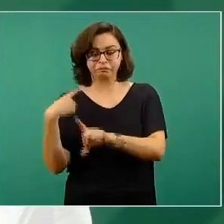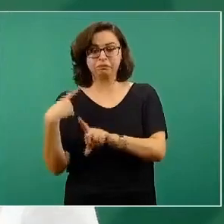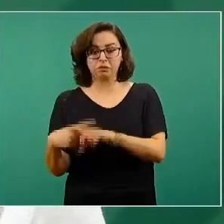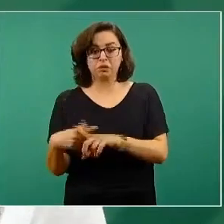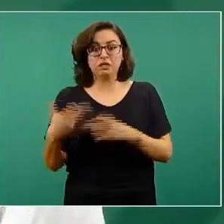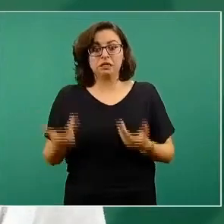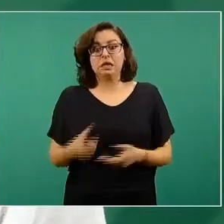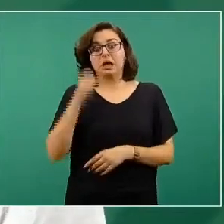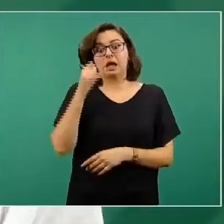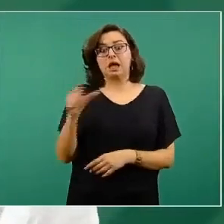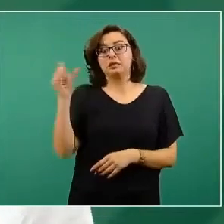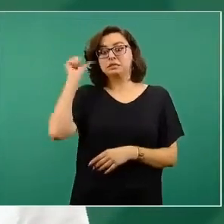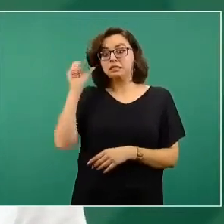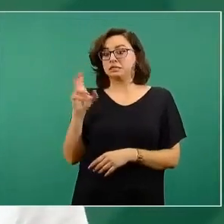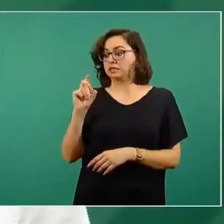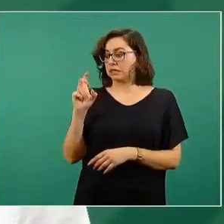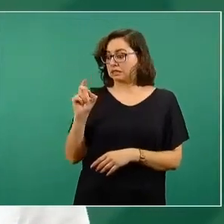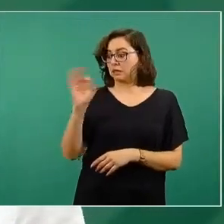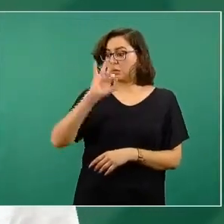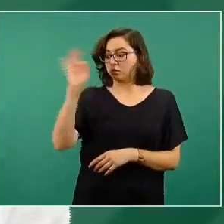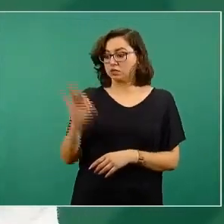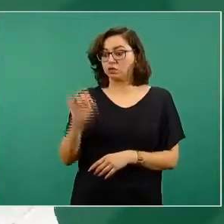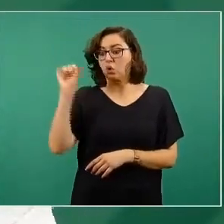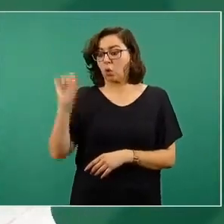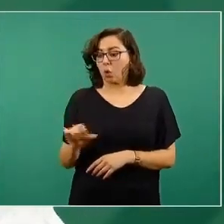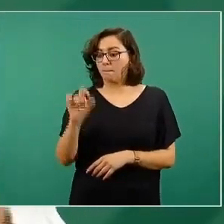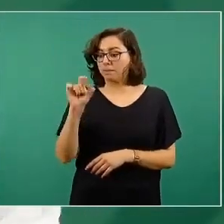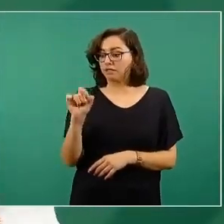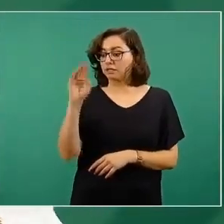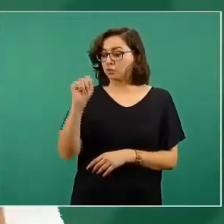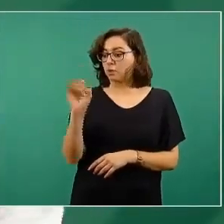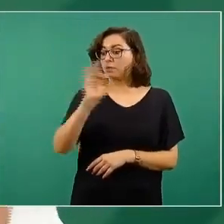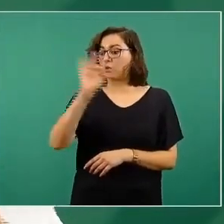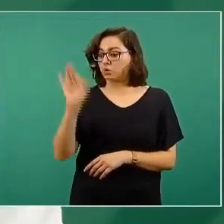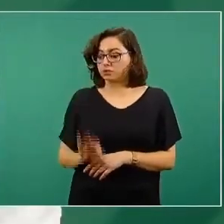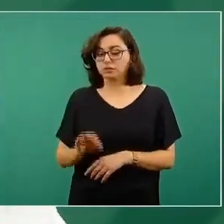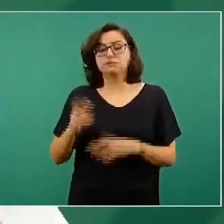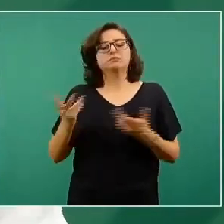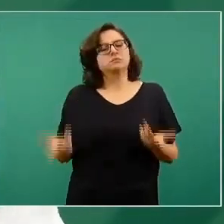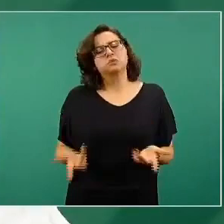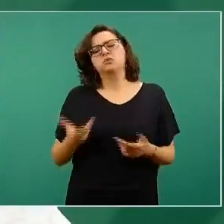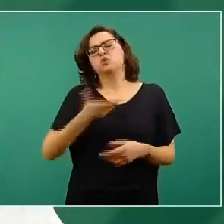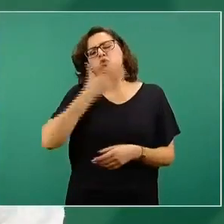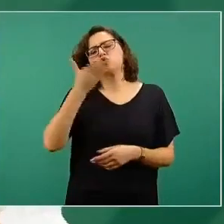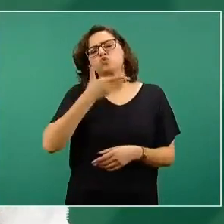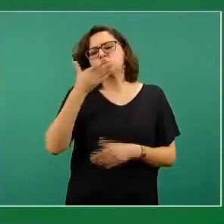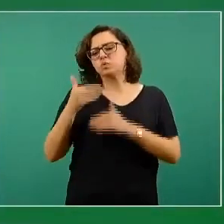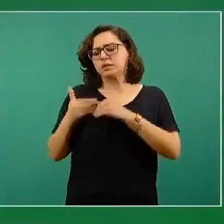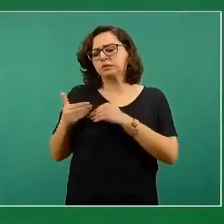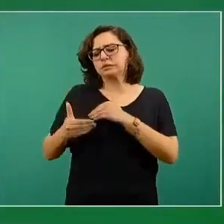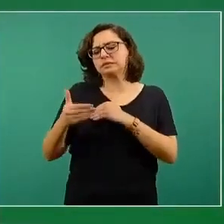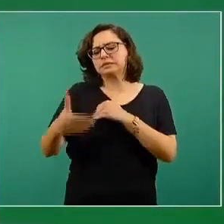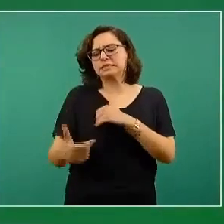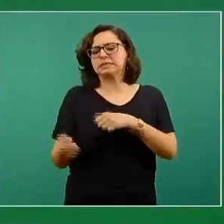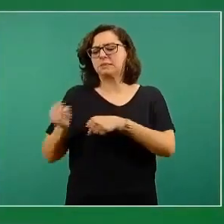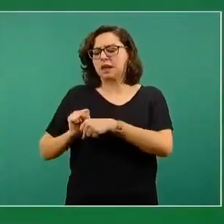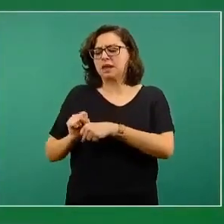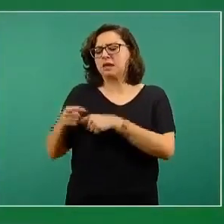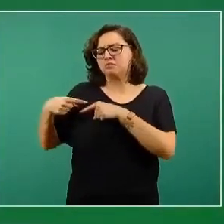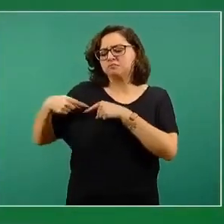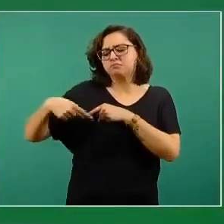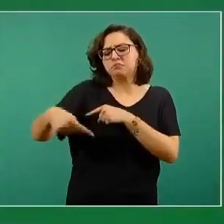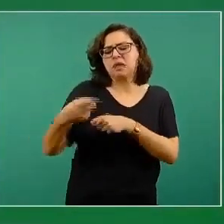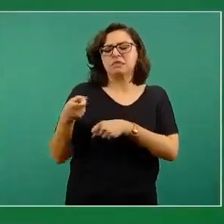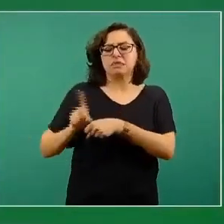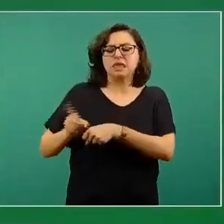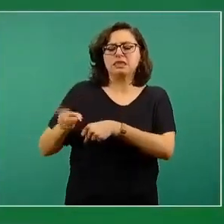de 30%, que hoy persiste en 29%, y que aún con la tradicional reducción que va ocurriendo